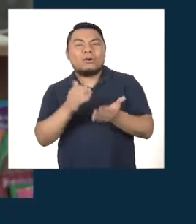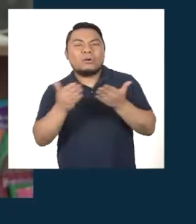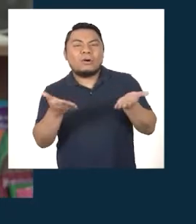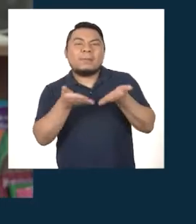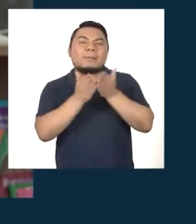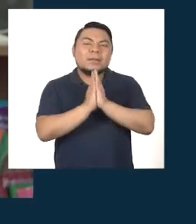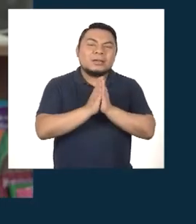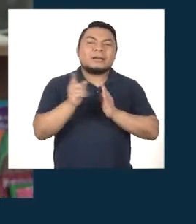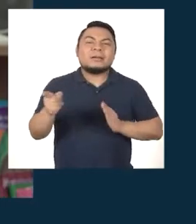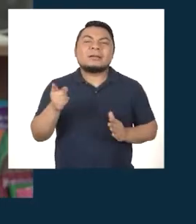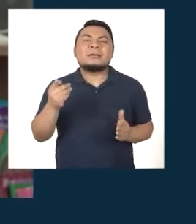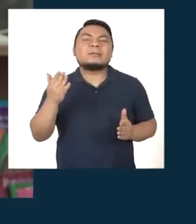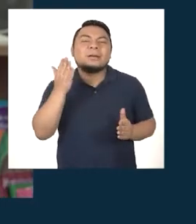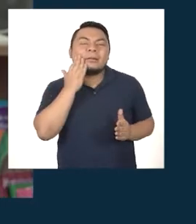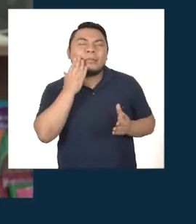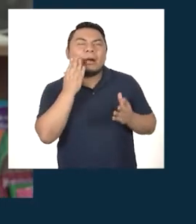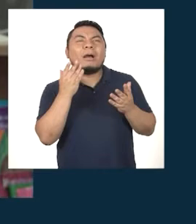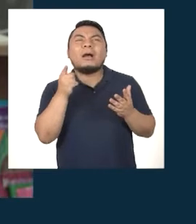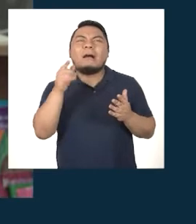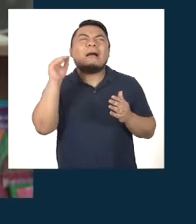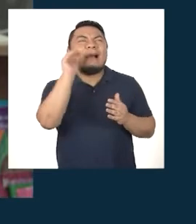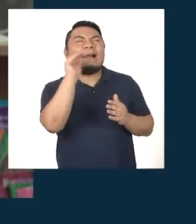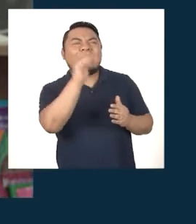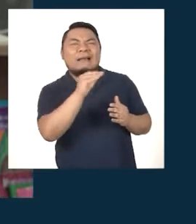o pidiendo, demandando muchas otras,